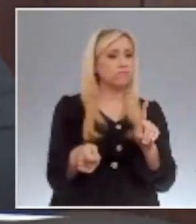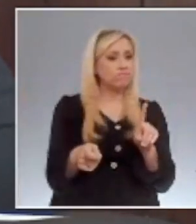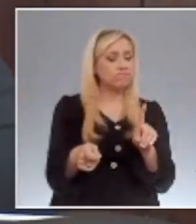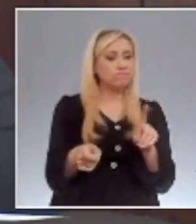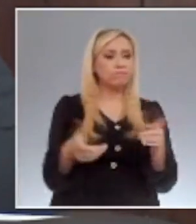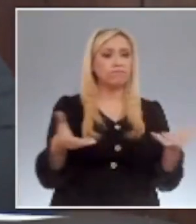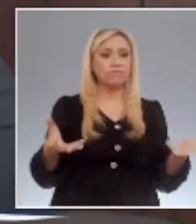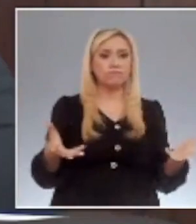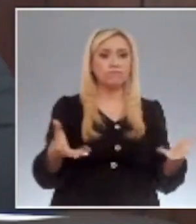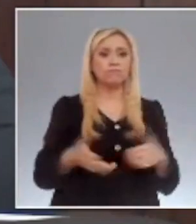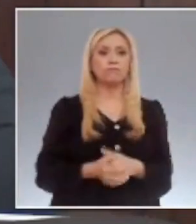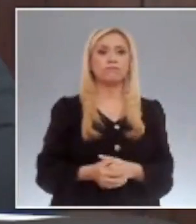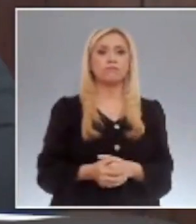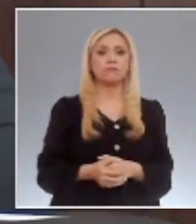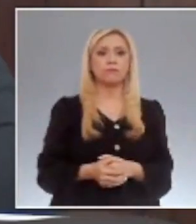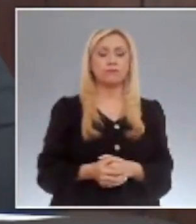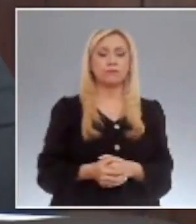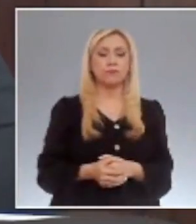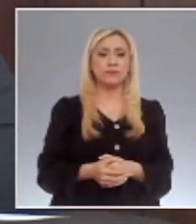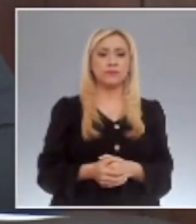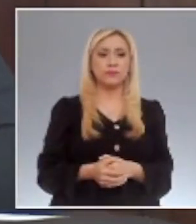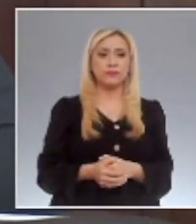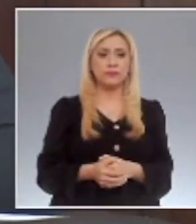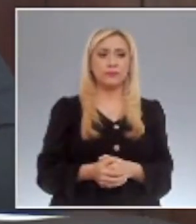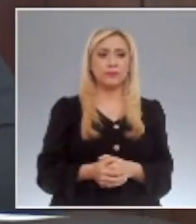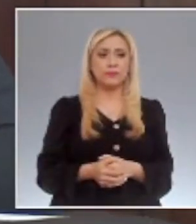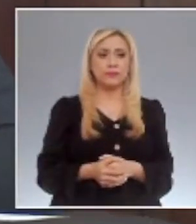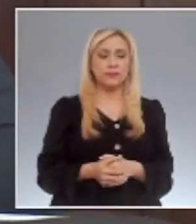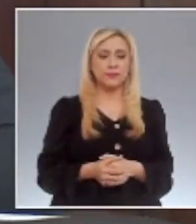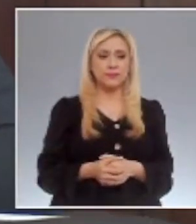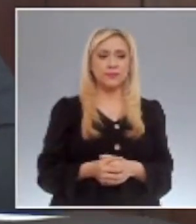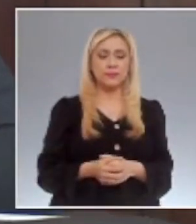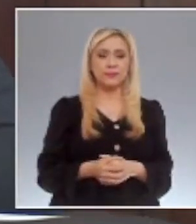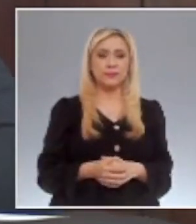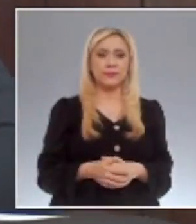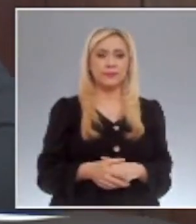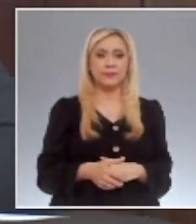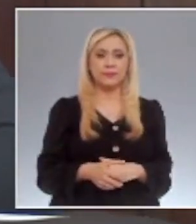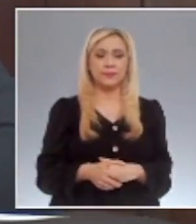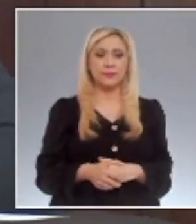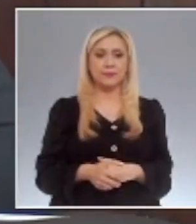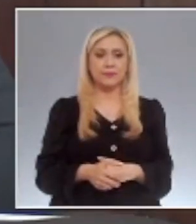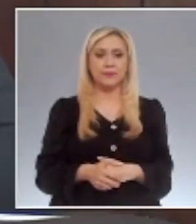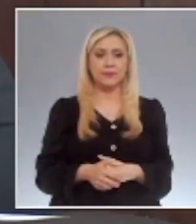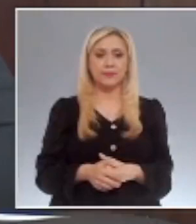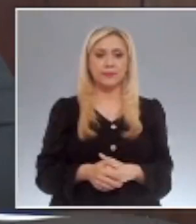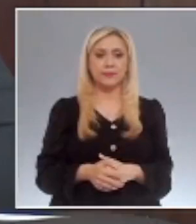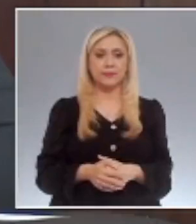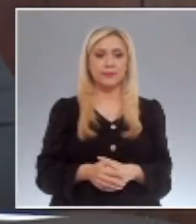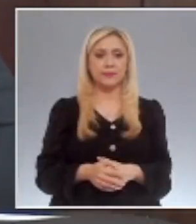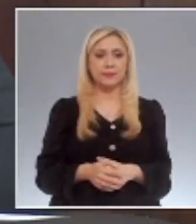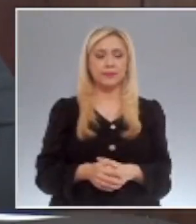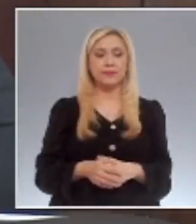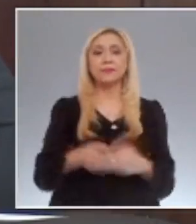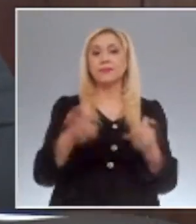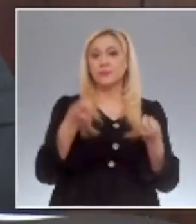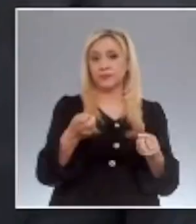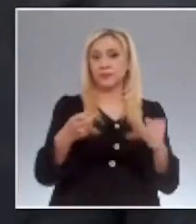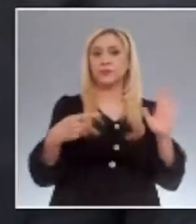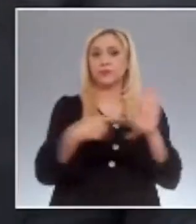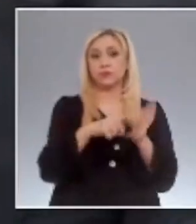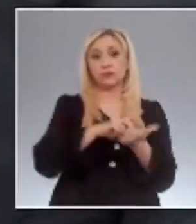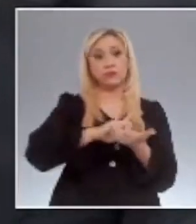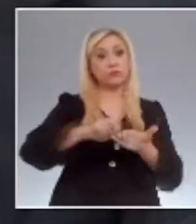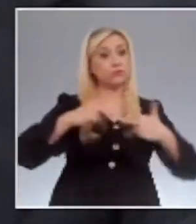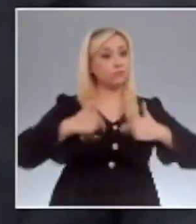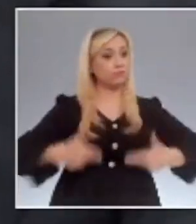de entender todo el potencial que las reformas de 2011 implicaban para el sistema de protección de los Derechos Humanos en nuestro país